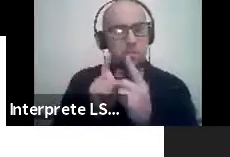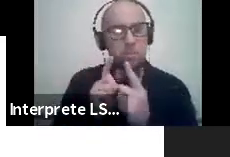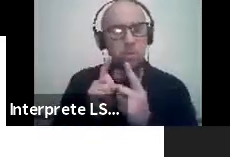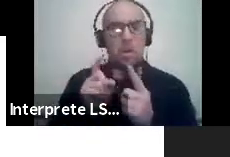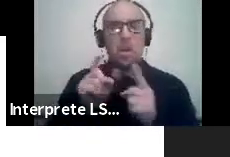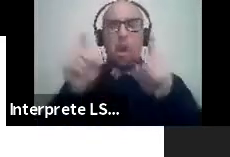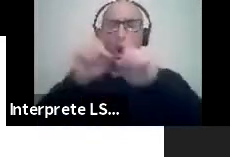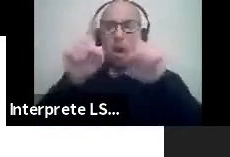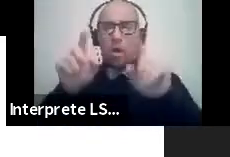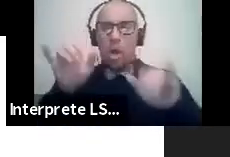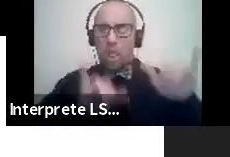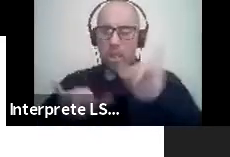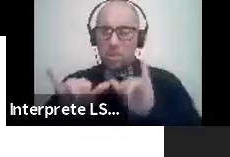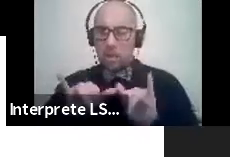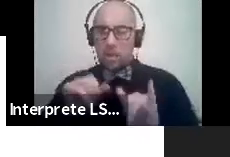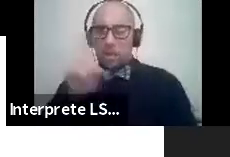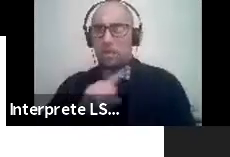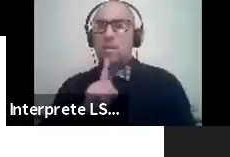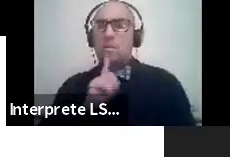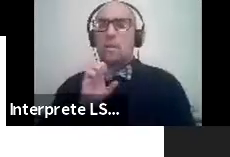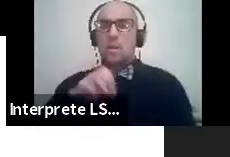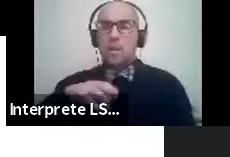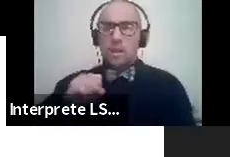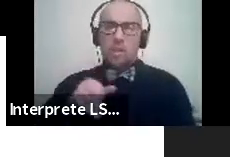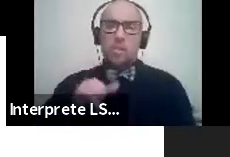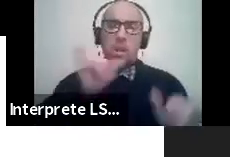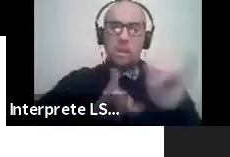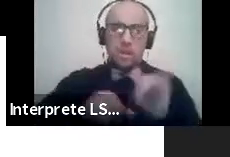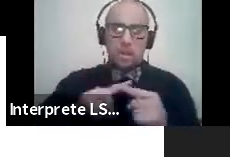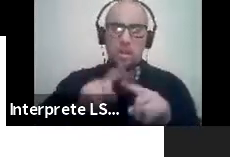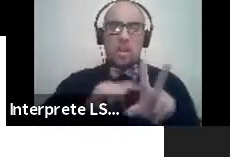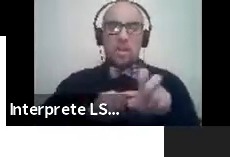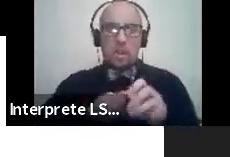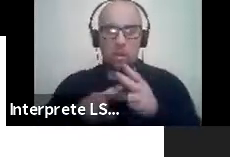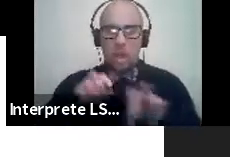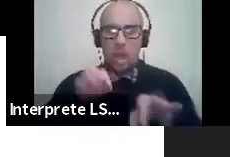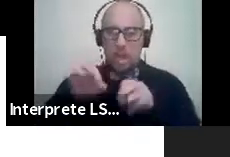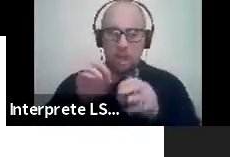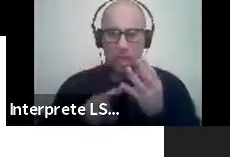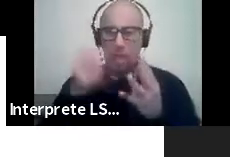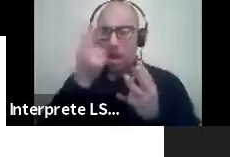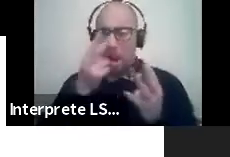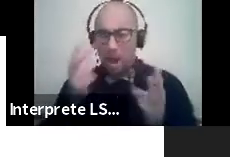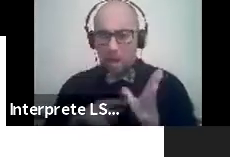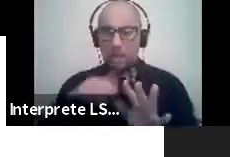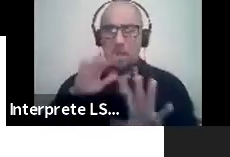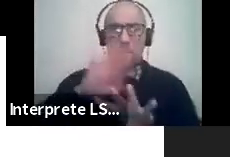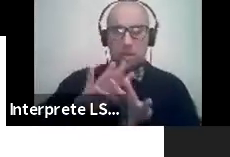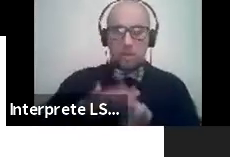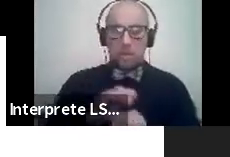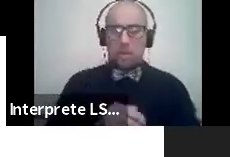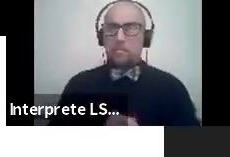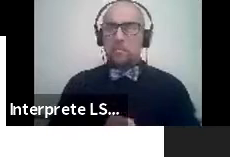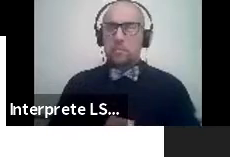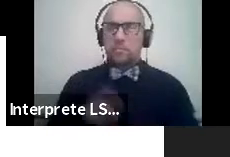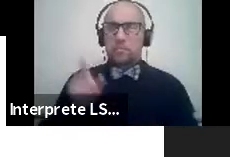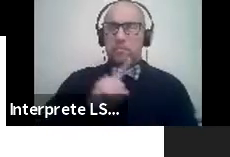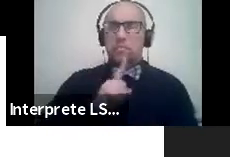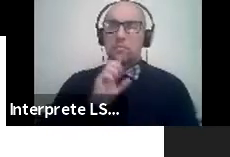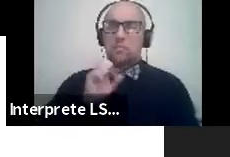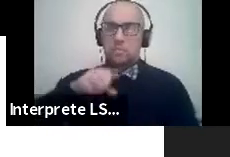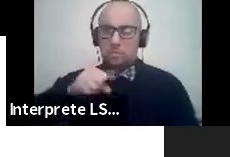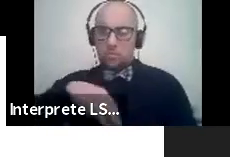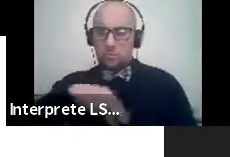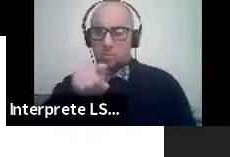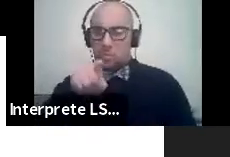disciplinas STEM, ciencia, tecnología, ingeniería, artes y matemáticas, especialmente